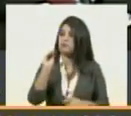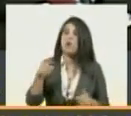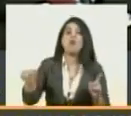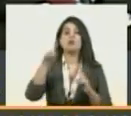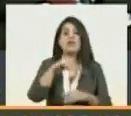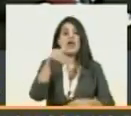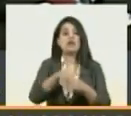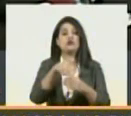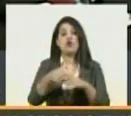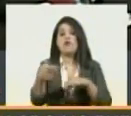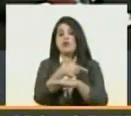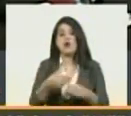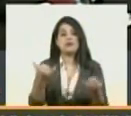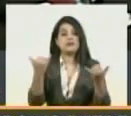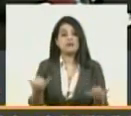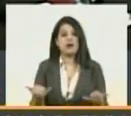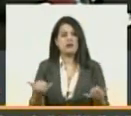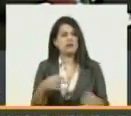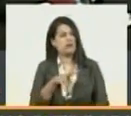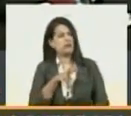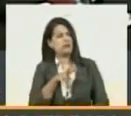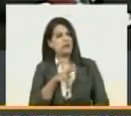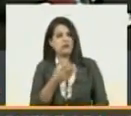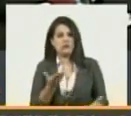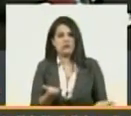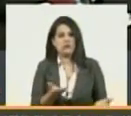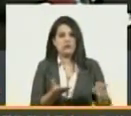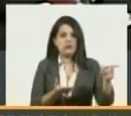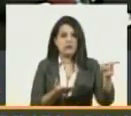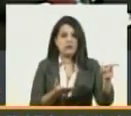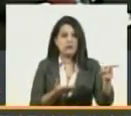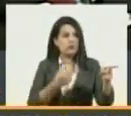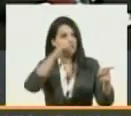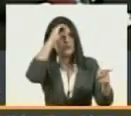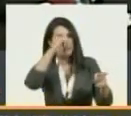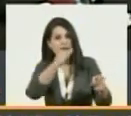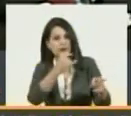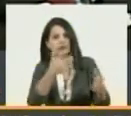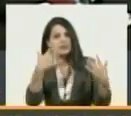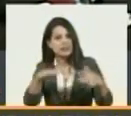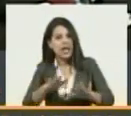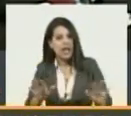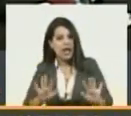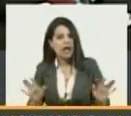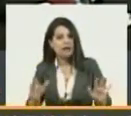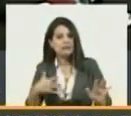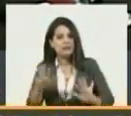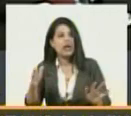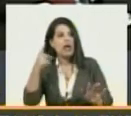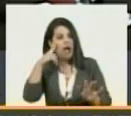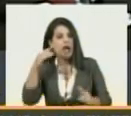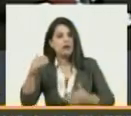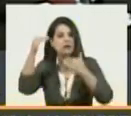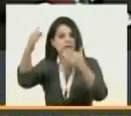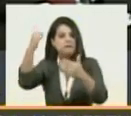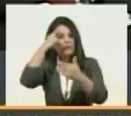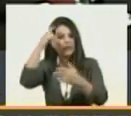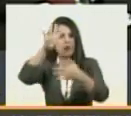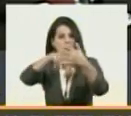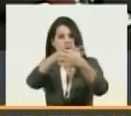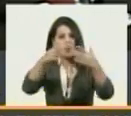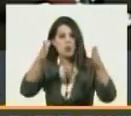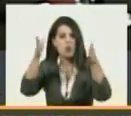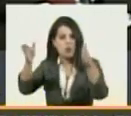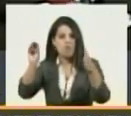elecciones regionales en Venezuela. Es tal su ceguera sobre nuestra patria que ni siquiera se ha enterado el